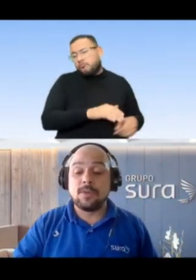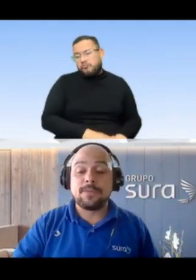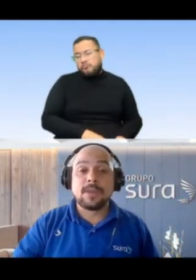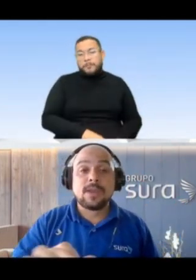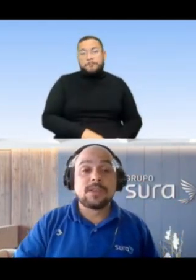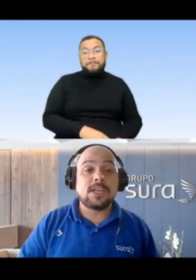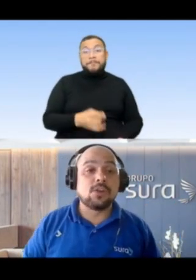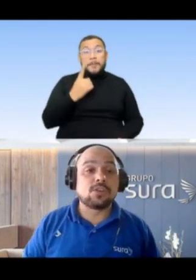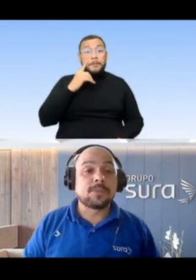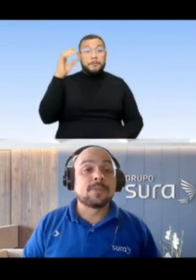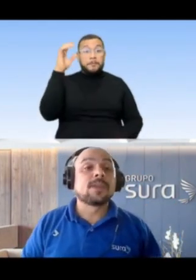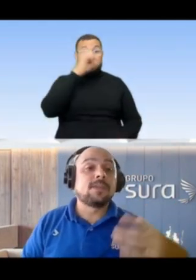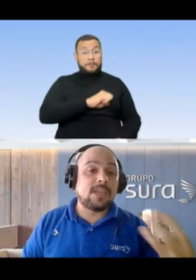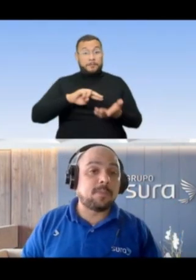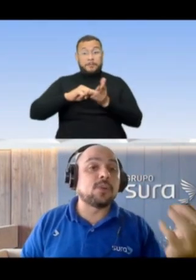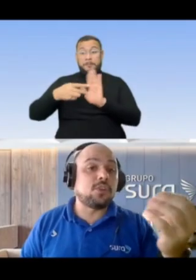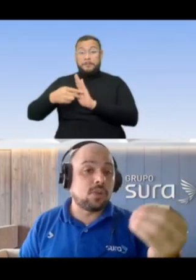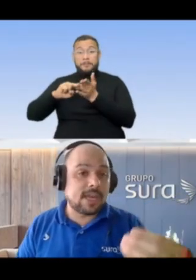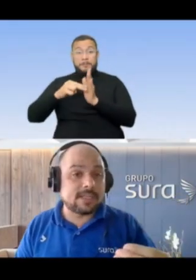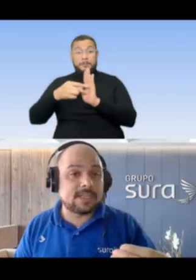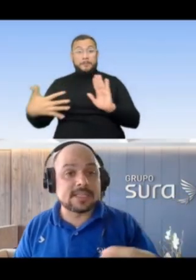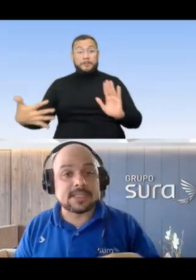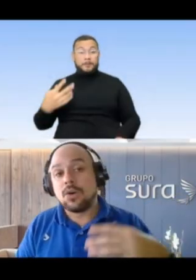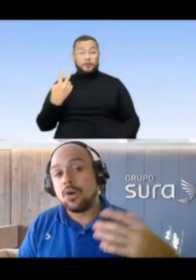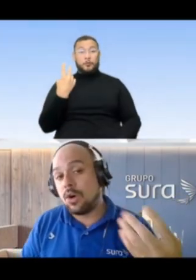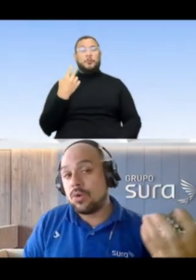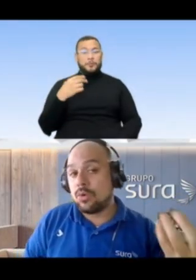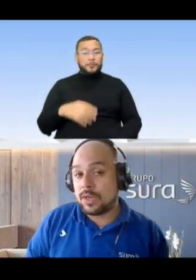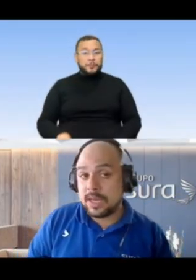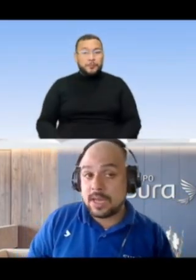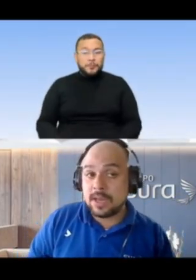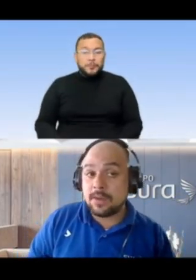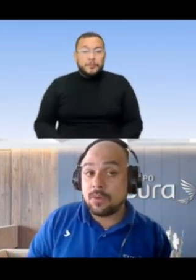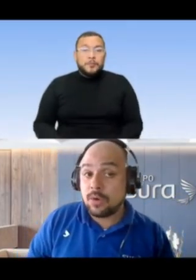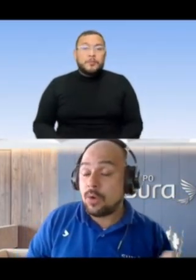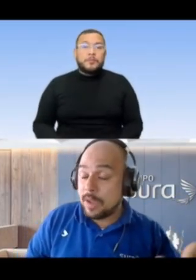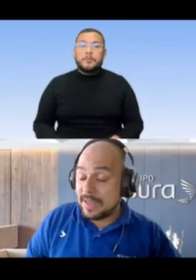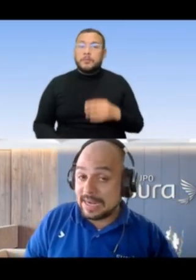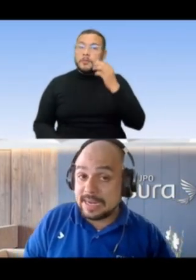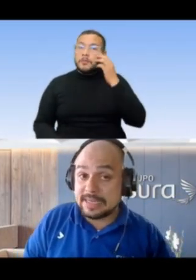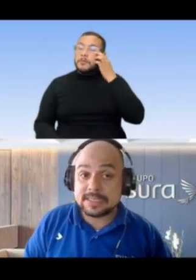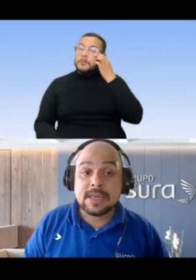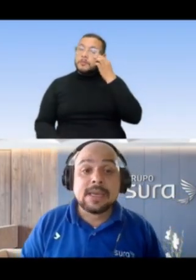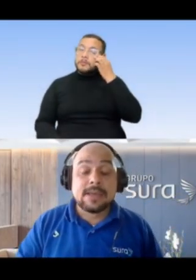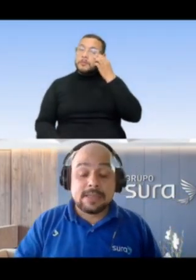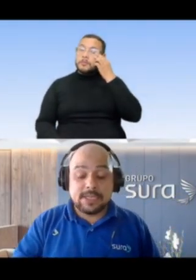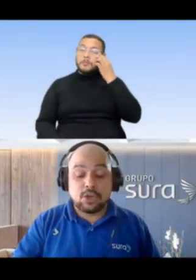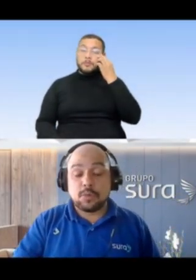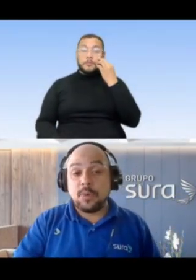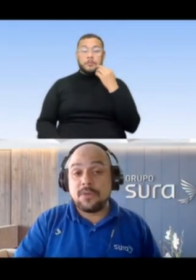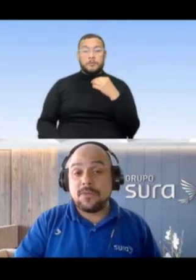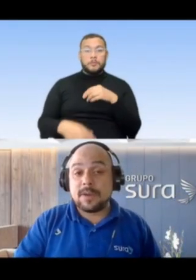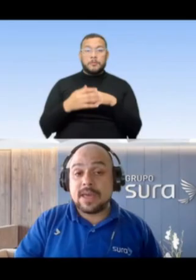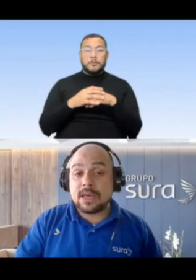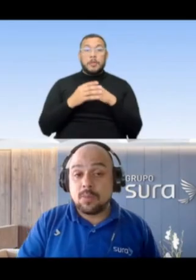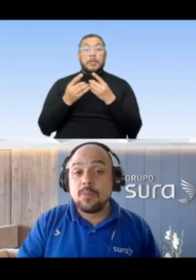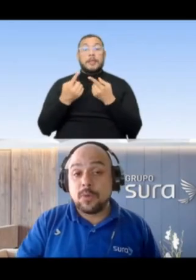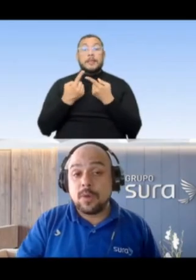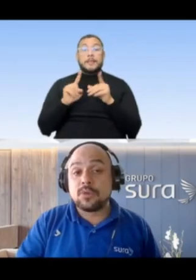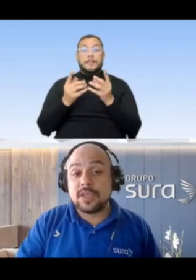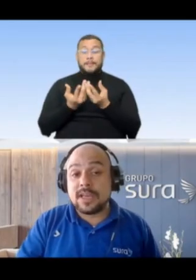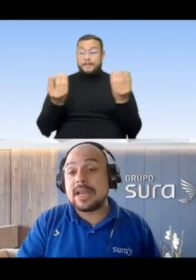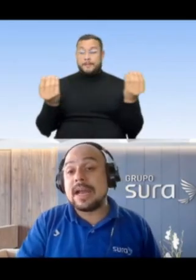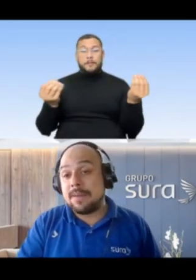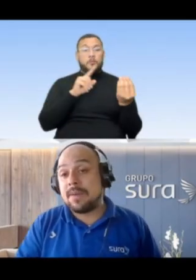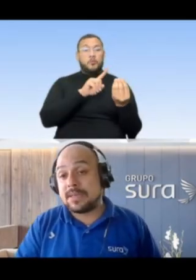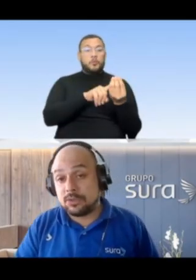definiciones. ¿Listo? Chicos, tipos de urgencias o emergencias. Chicos, por enfermedad